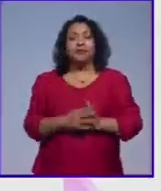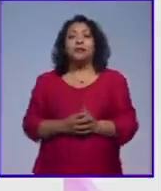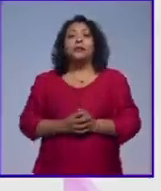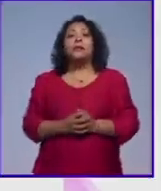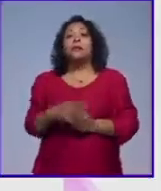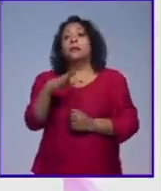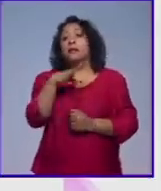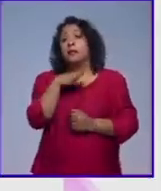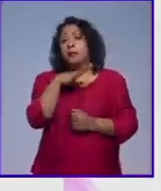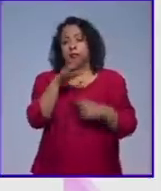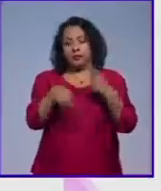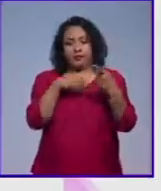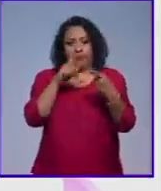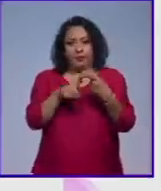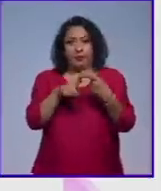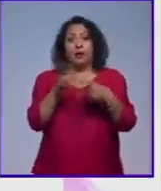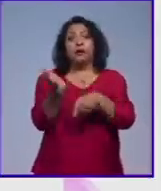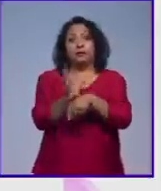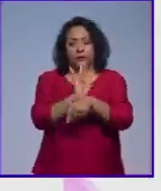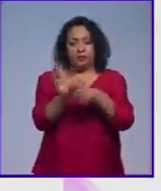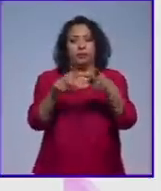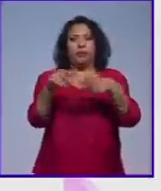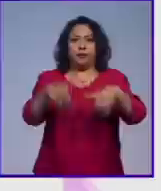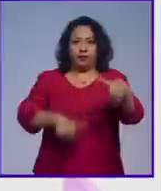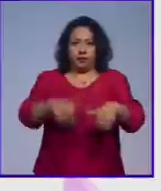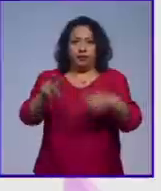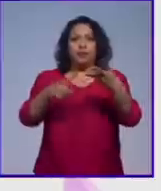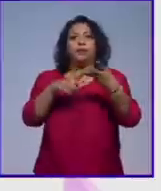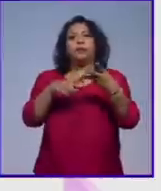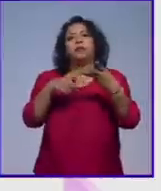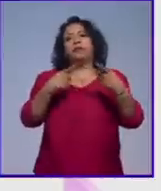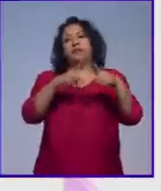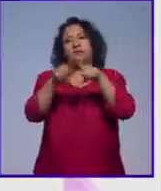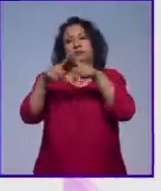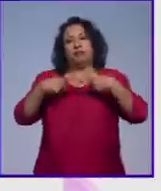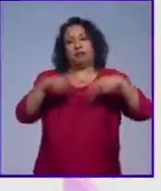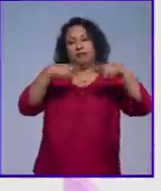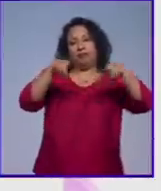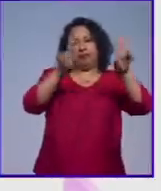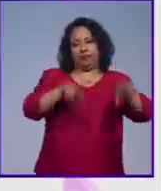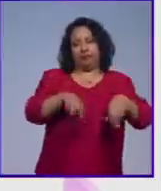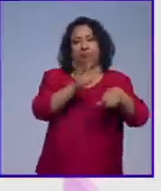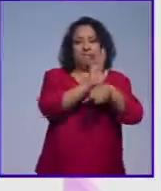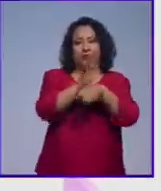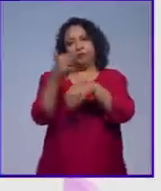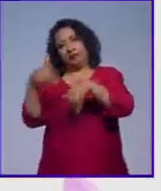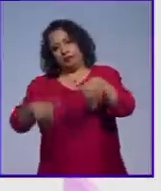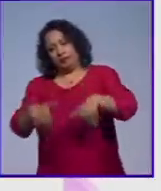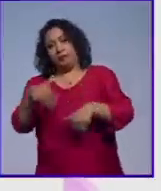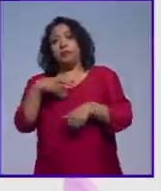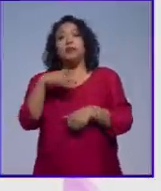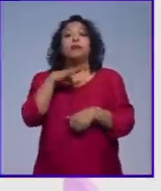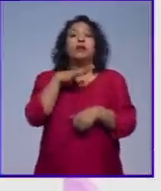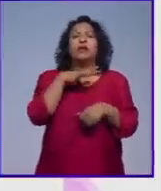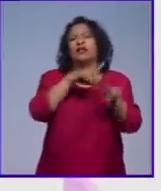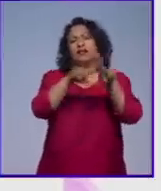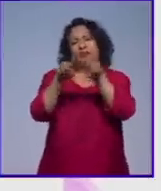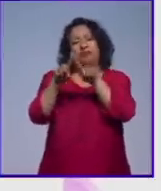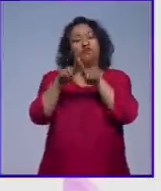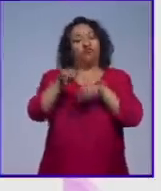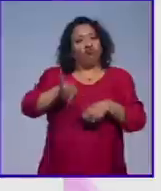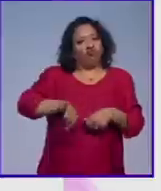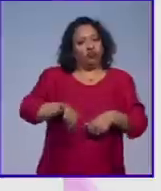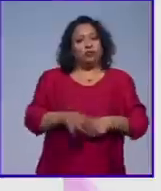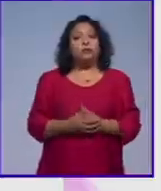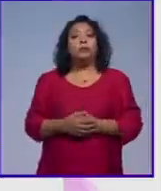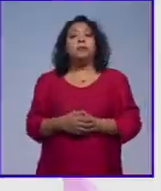Y tenemos cine, teatro, un representante de estos dos géneros. Tenemos narración oral. En fin, tenemos cosas